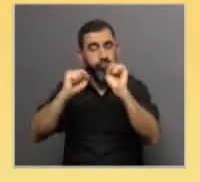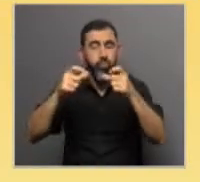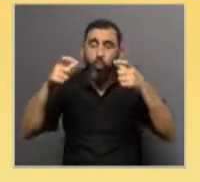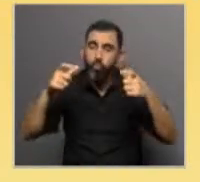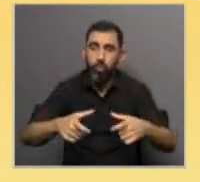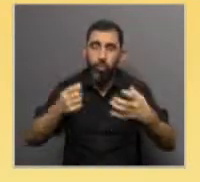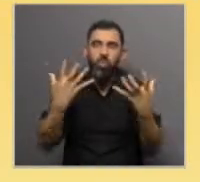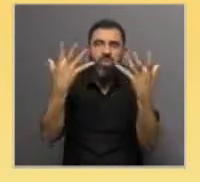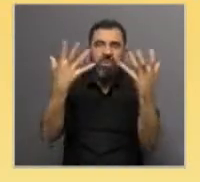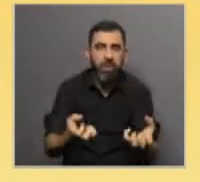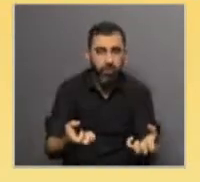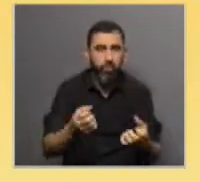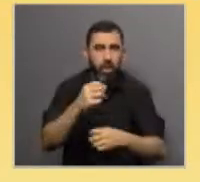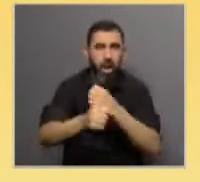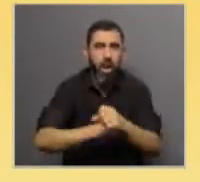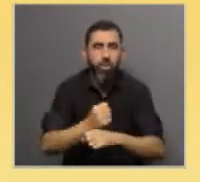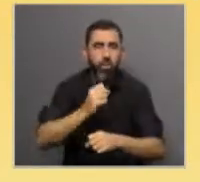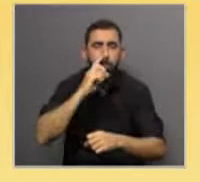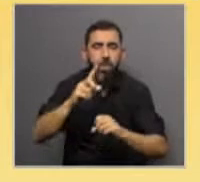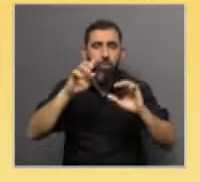una sequía muy grande que hubo en el año 97,